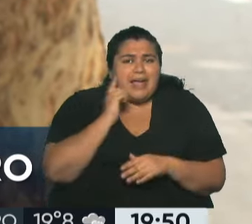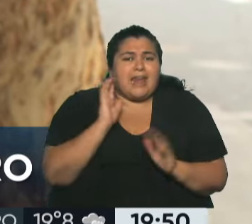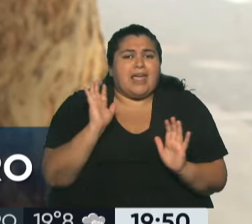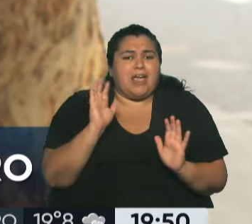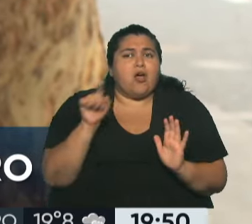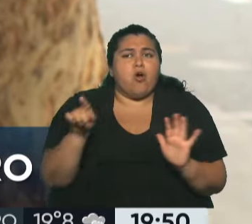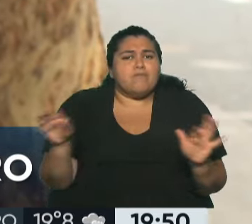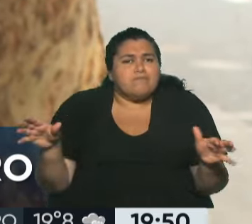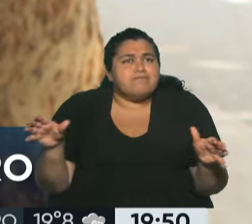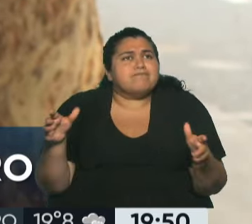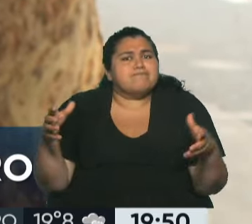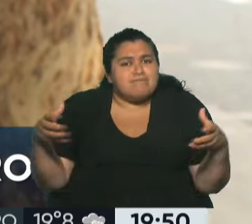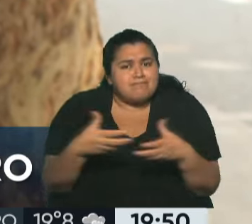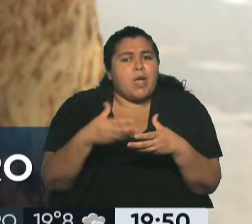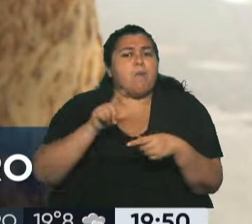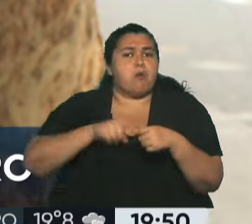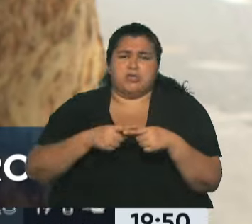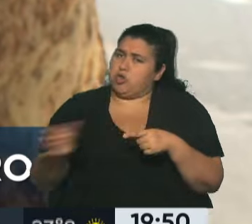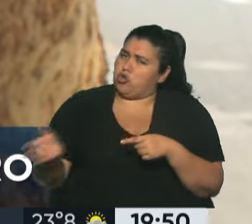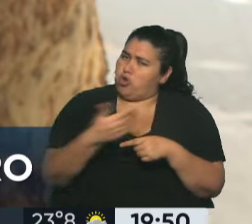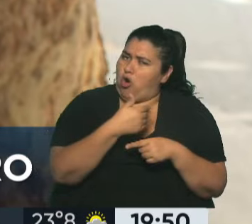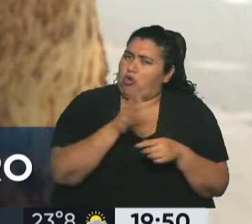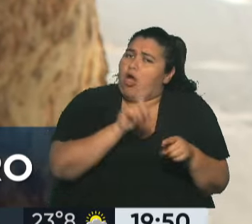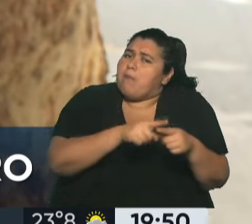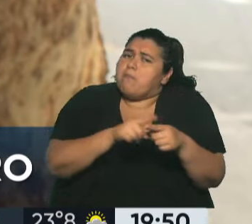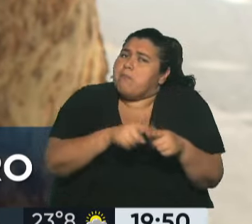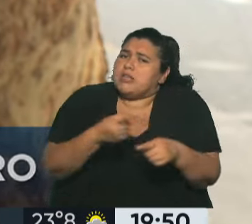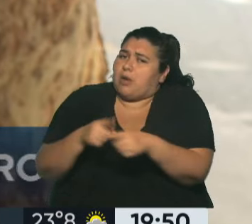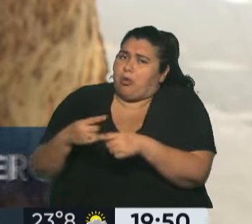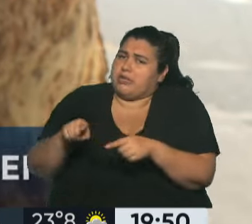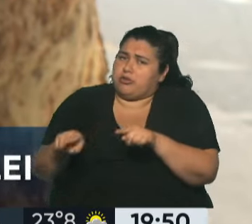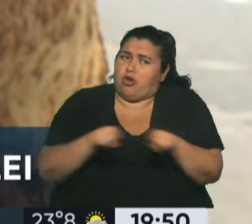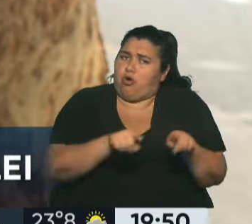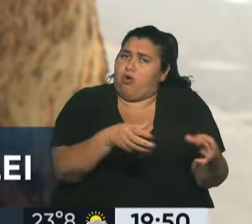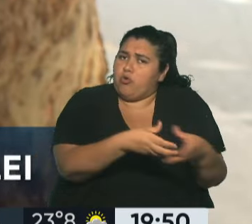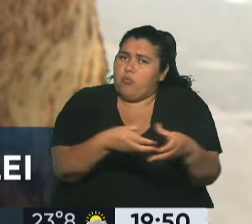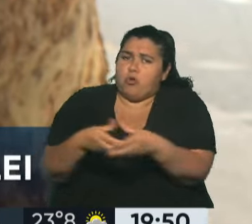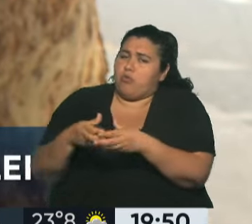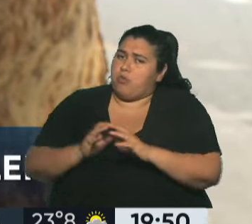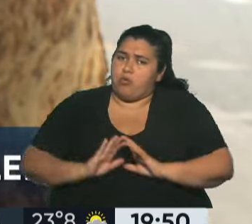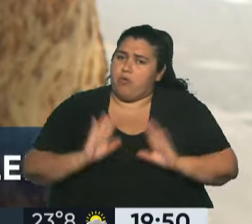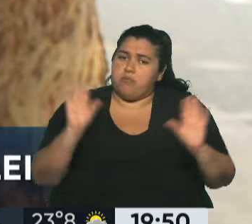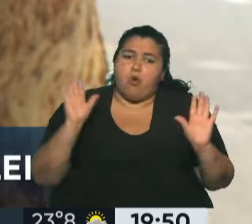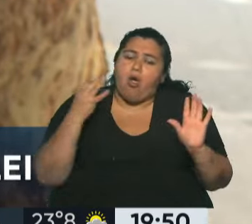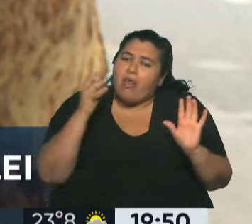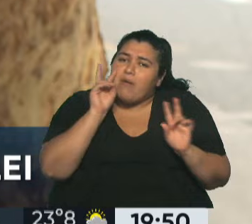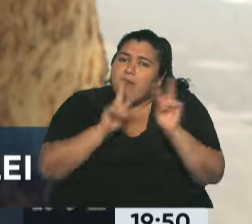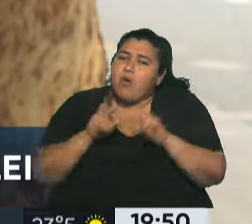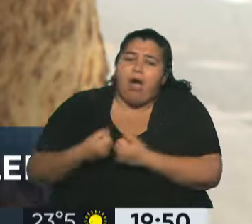marco político, y esto referido a todos los partidos políticos, se tiene que llegar a un